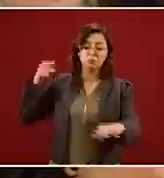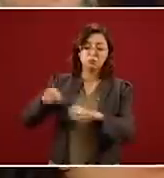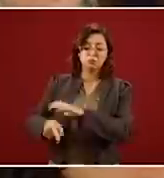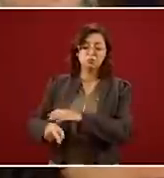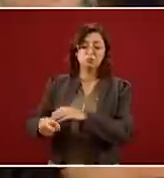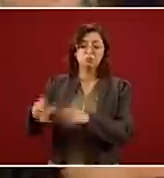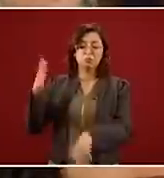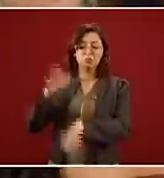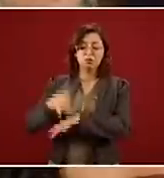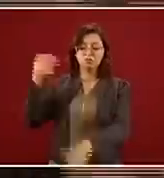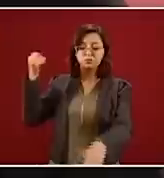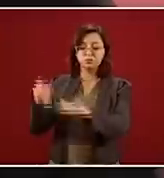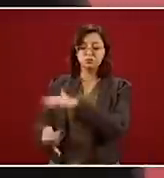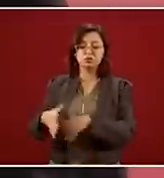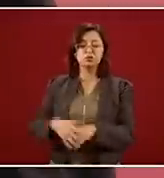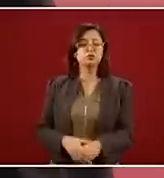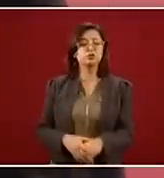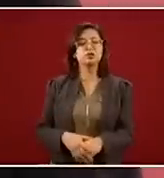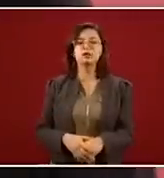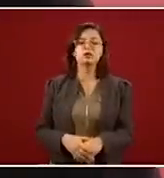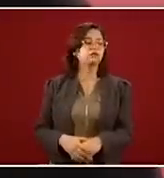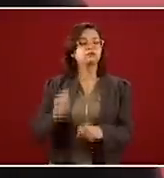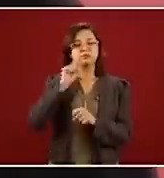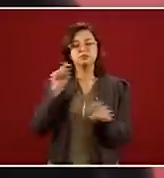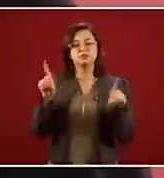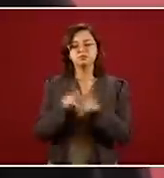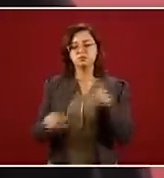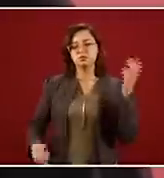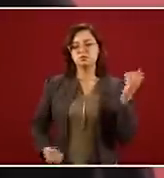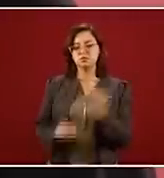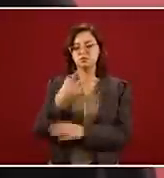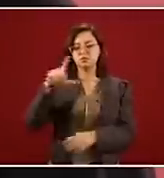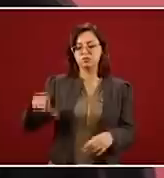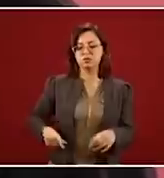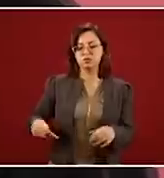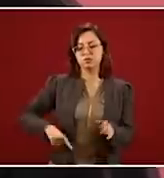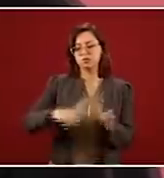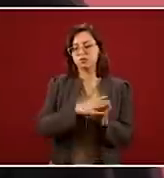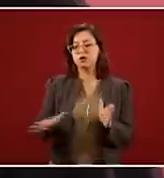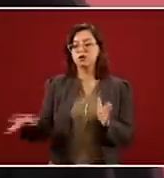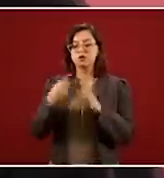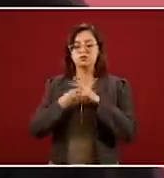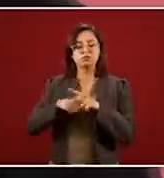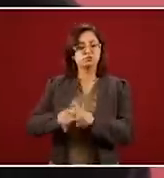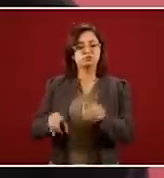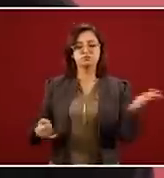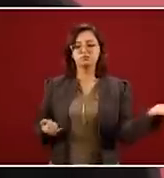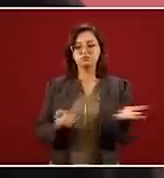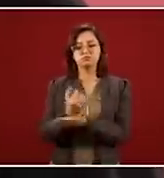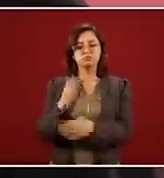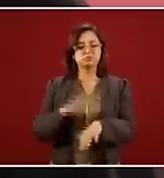quedar en aguas someras. No, en esta administración también hubo una definición muy clara en el sentido de que no va a